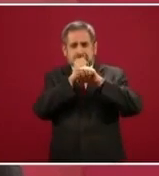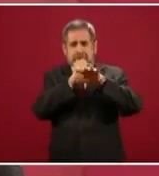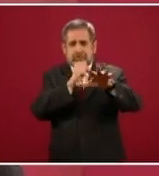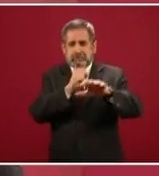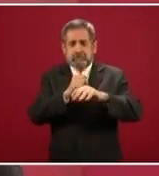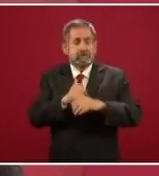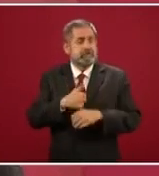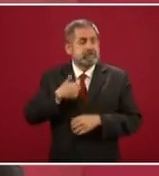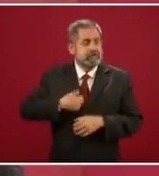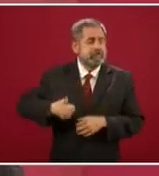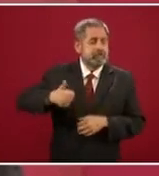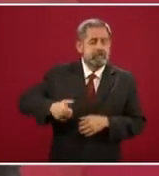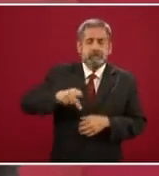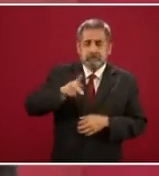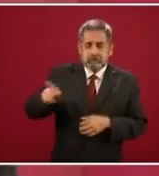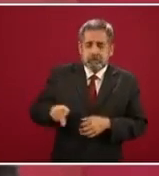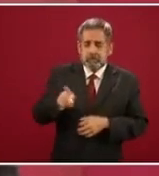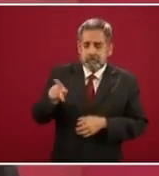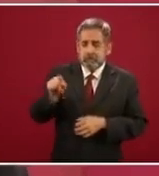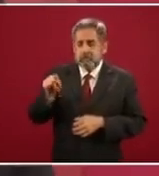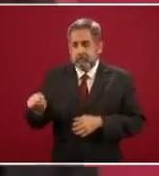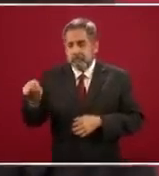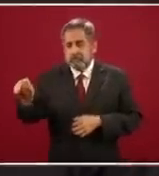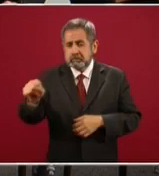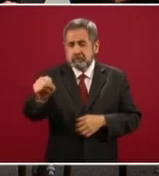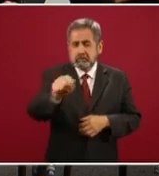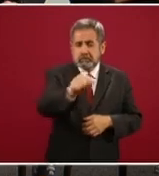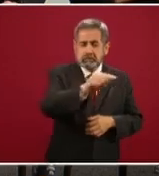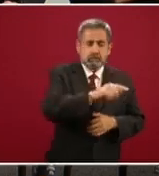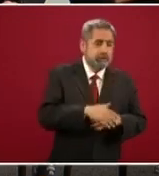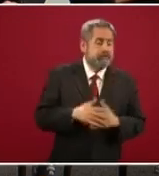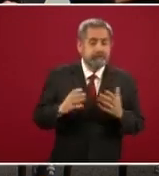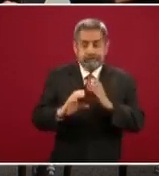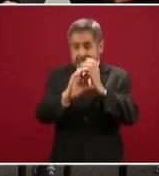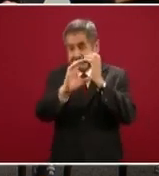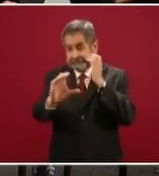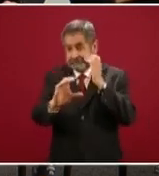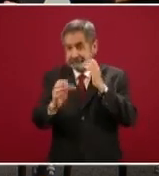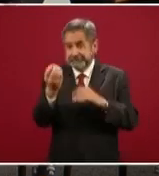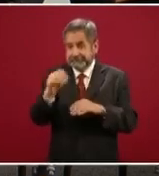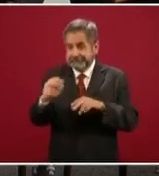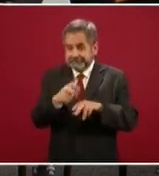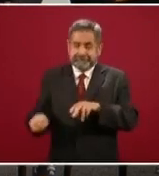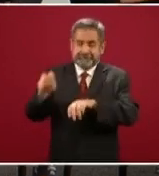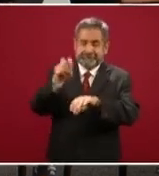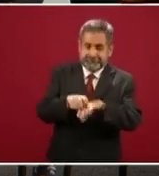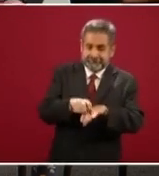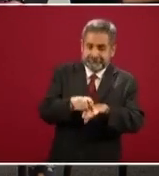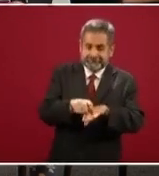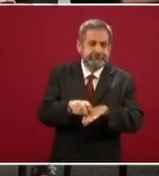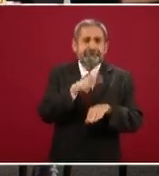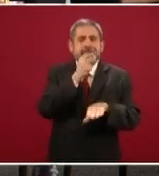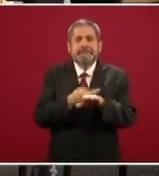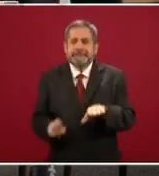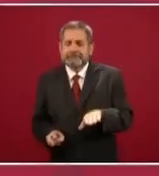pueblo por pueblo. En cambio, en el camión, ahí ni modo que se bajaran, no es como ahora que se bajan del